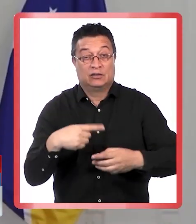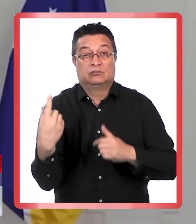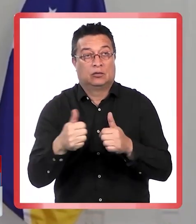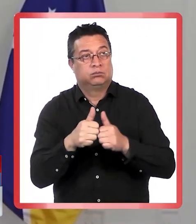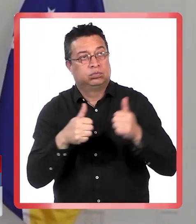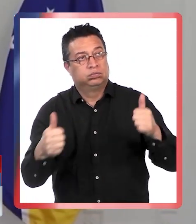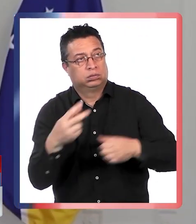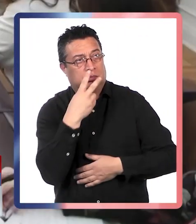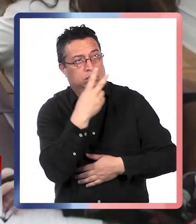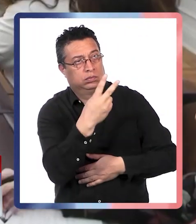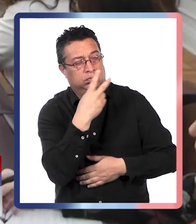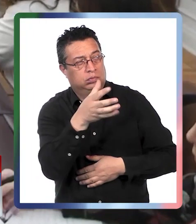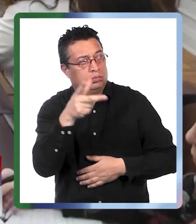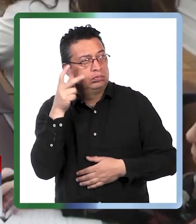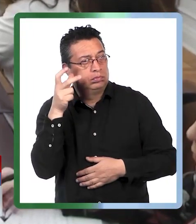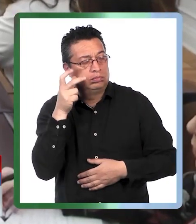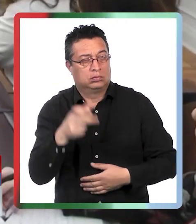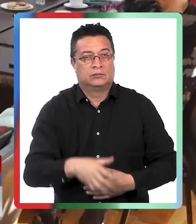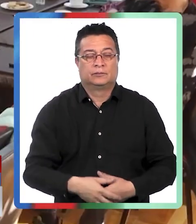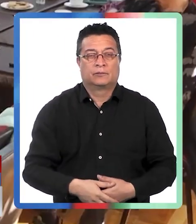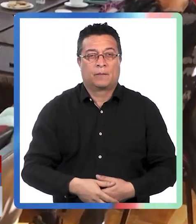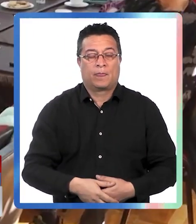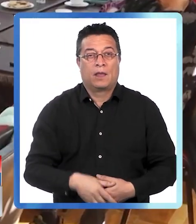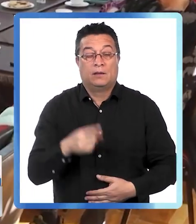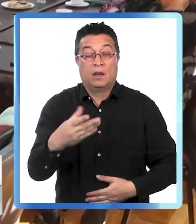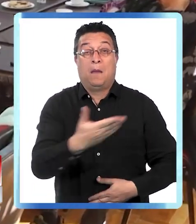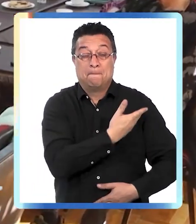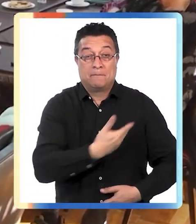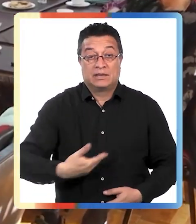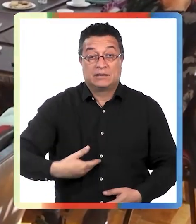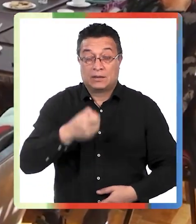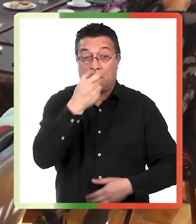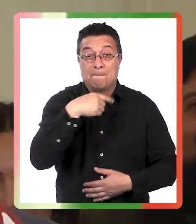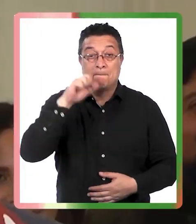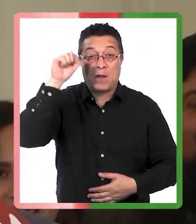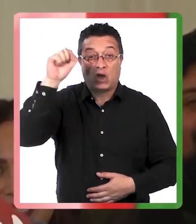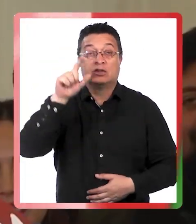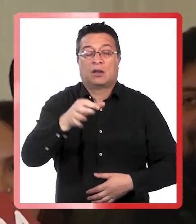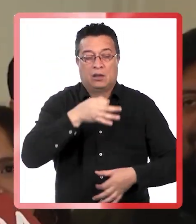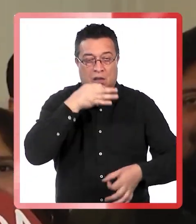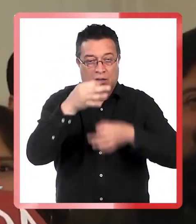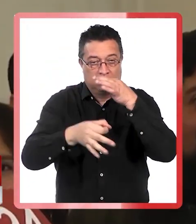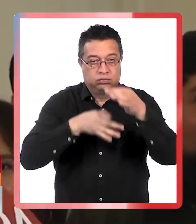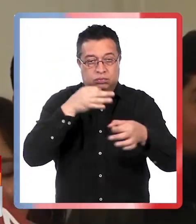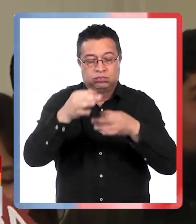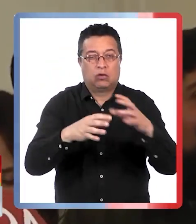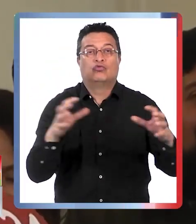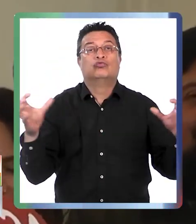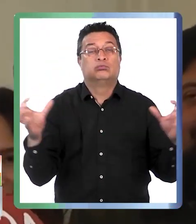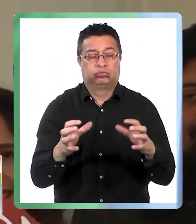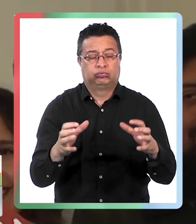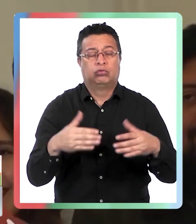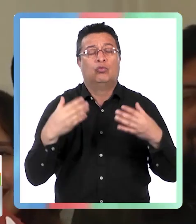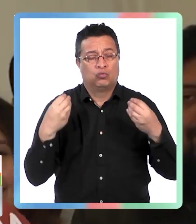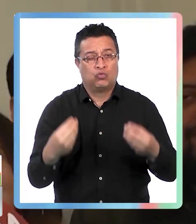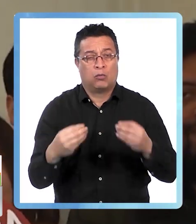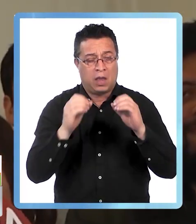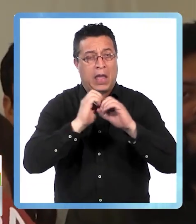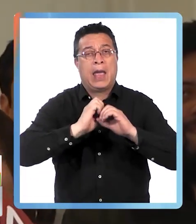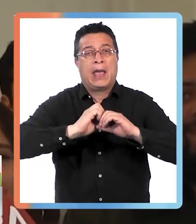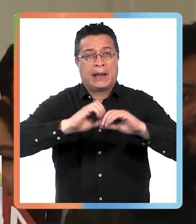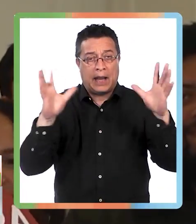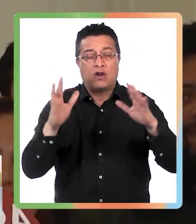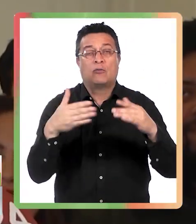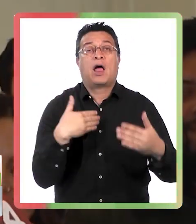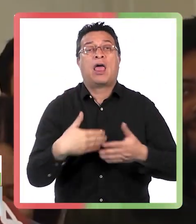el gabinete siguió de cerca el momento. El presidente de la República, Gabriel Boric, da un mensaje contundente y